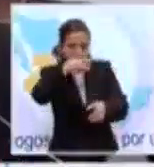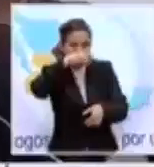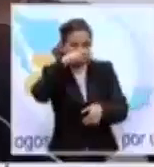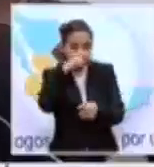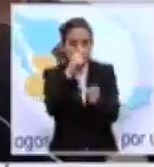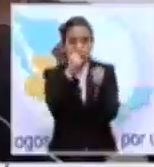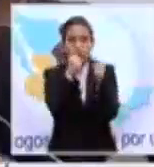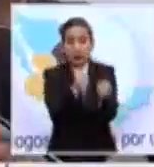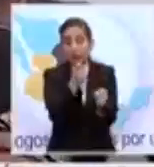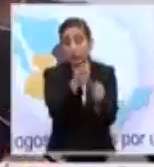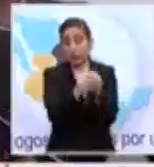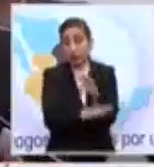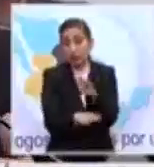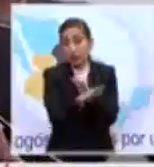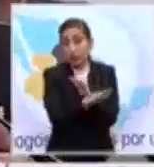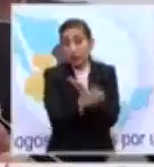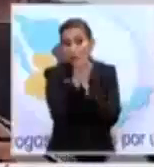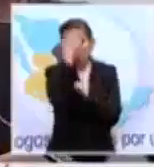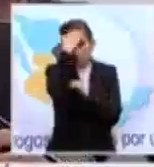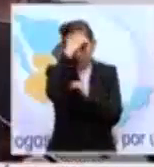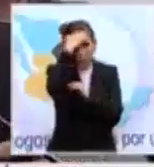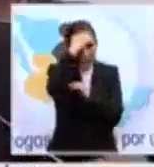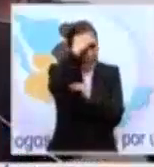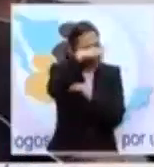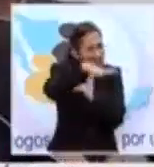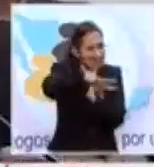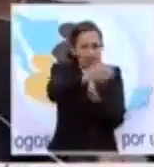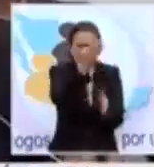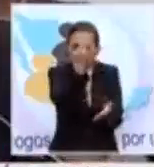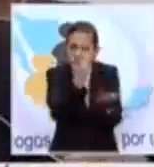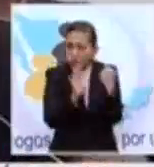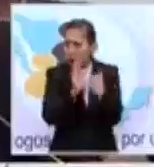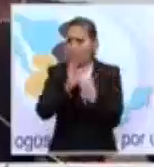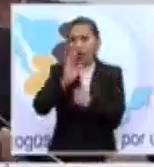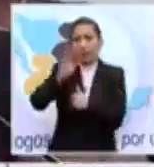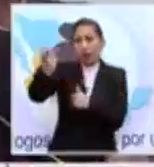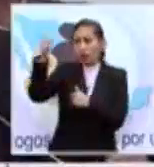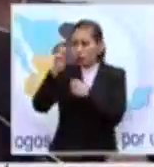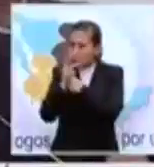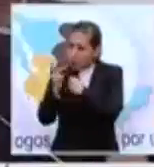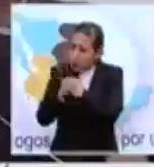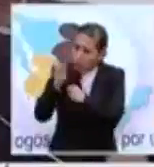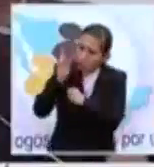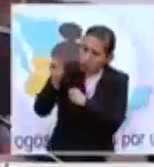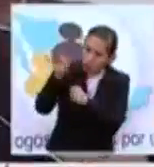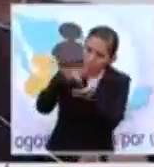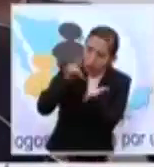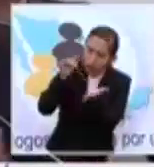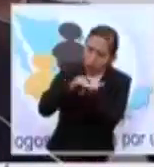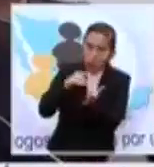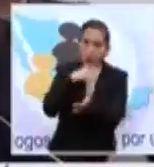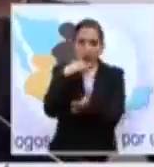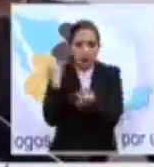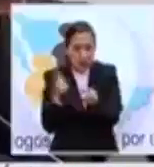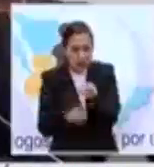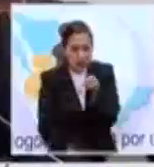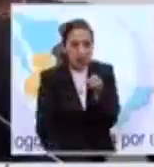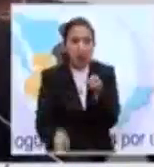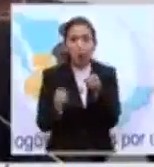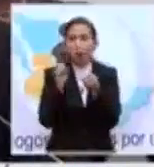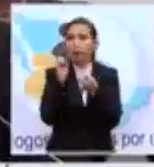lo importante. Las experiencias sumamente exitosas de países tan diversos como Chile